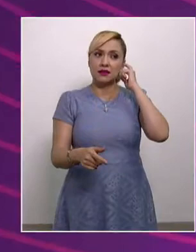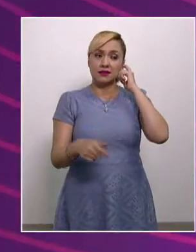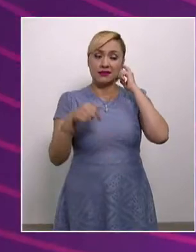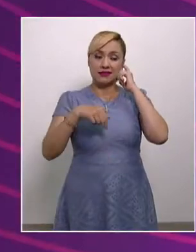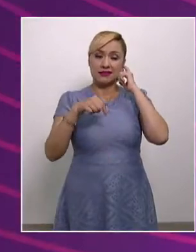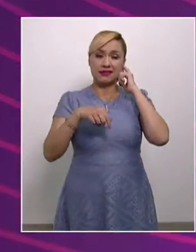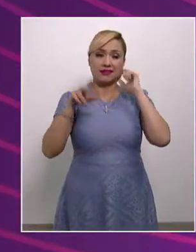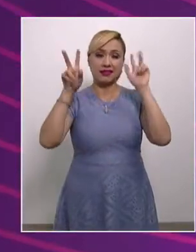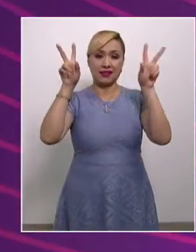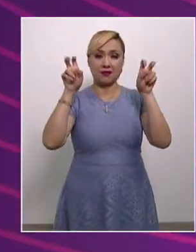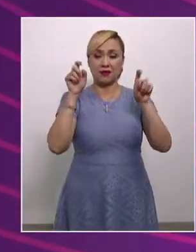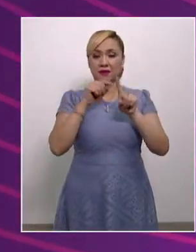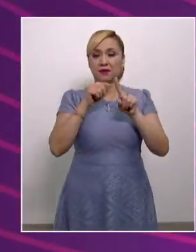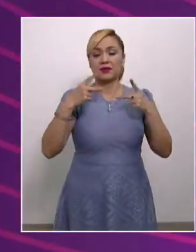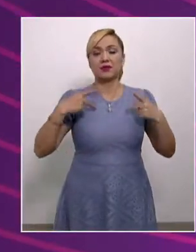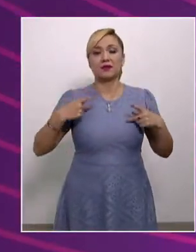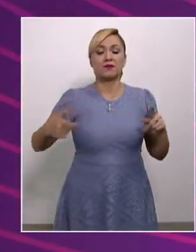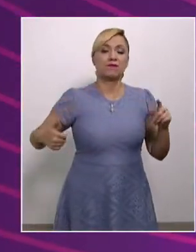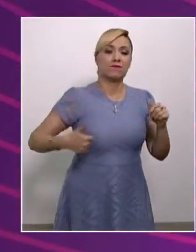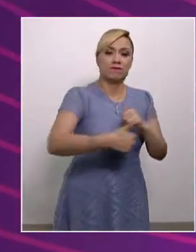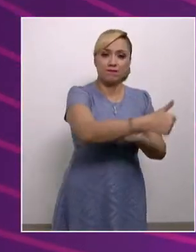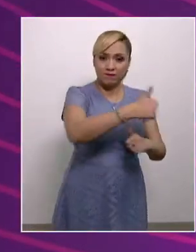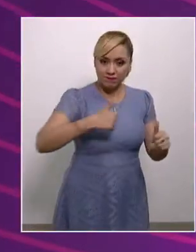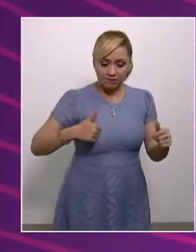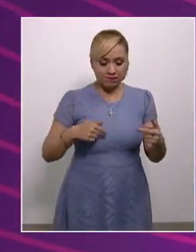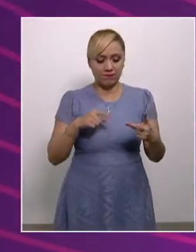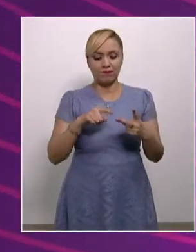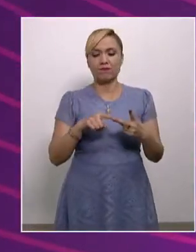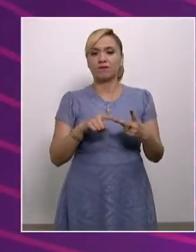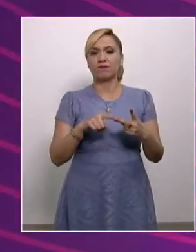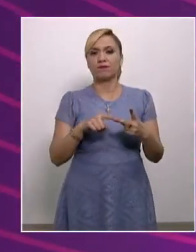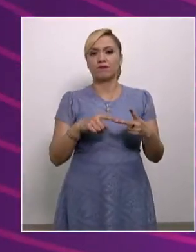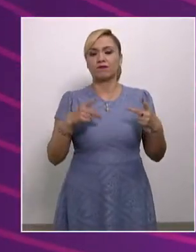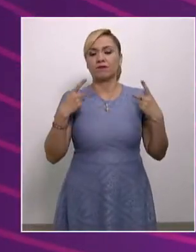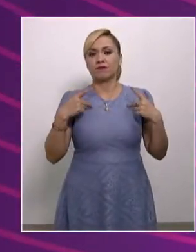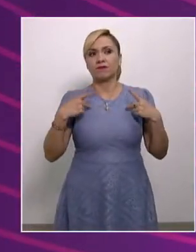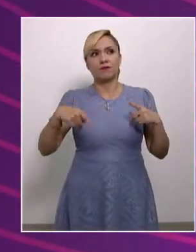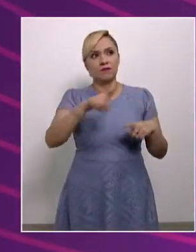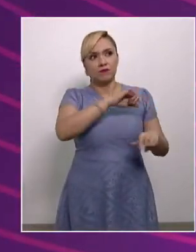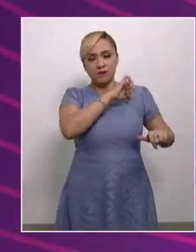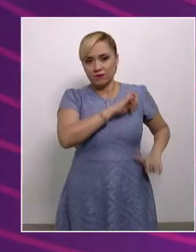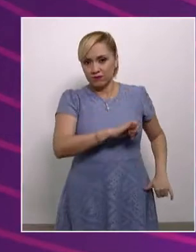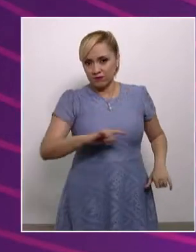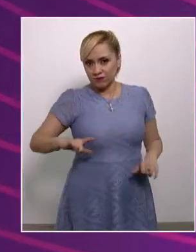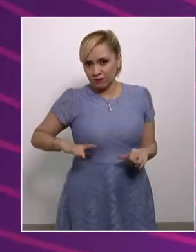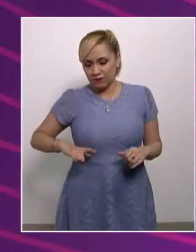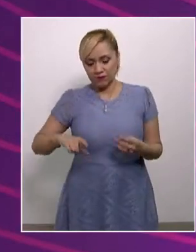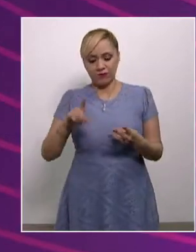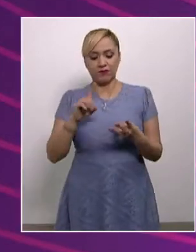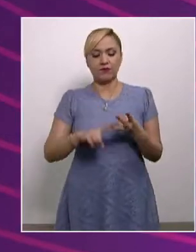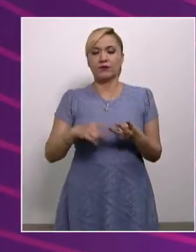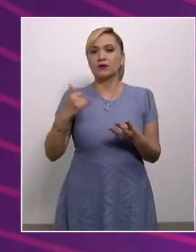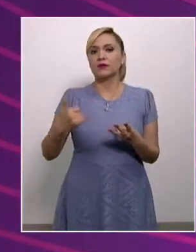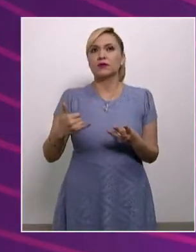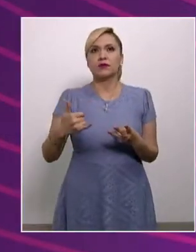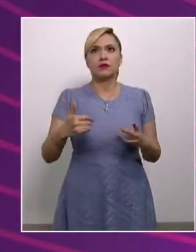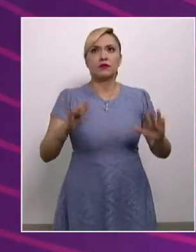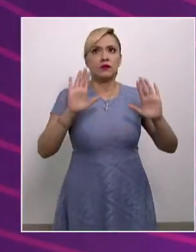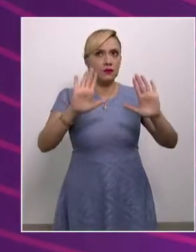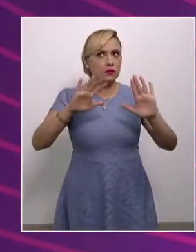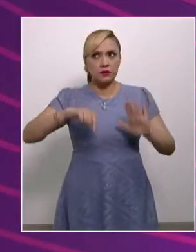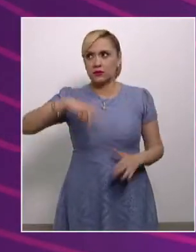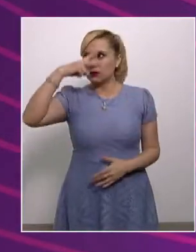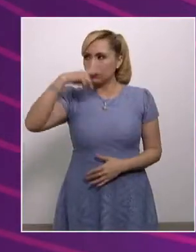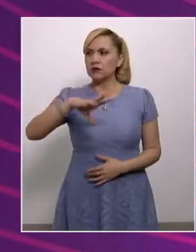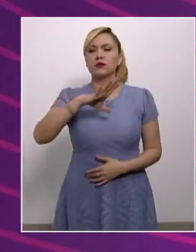la migración en tránsito, entre la gente, entre las autoridades, ¿no? Y esta cuestión de asumir que, no, ok, en México